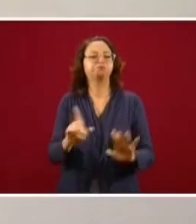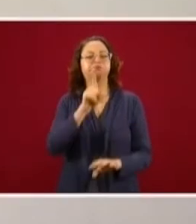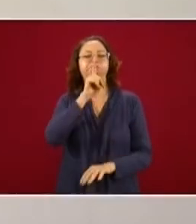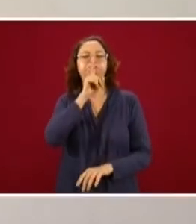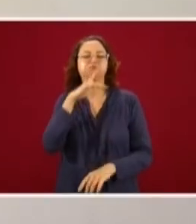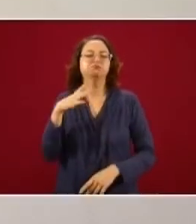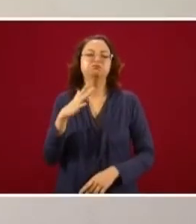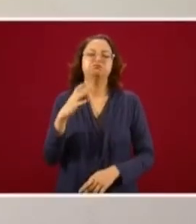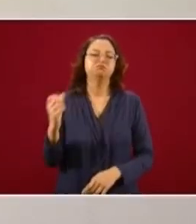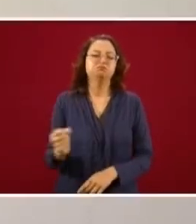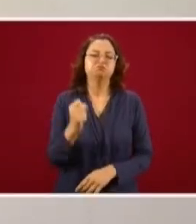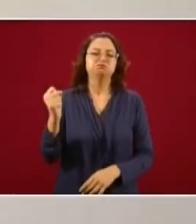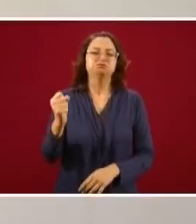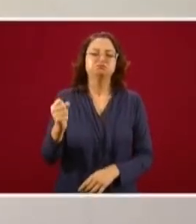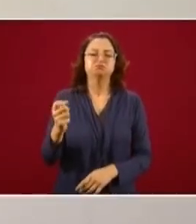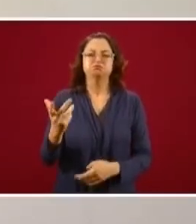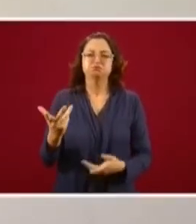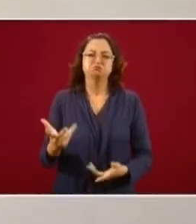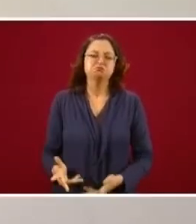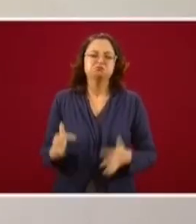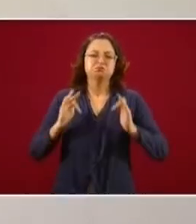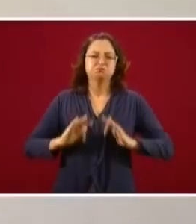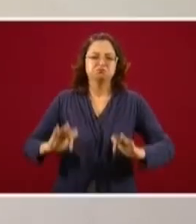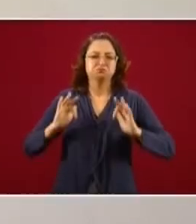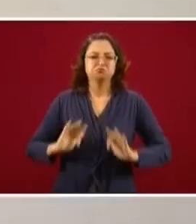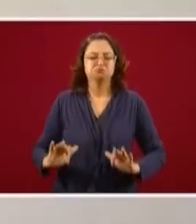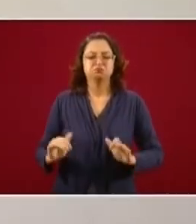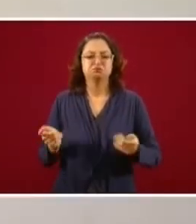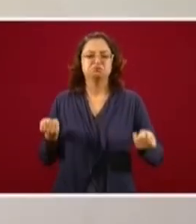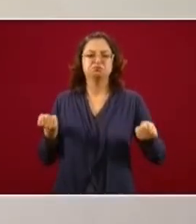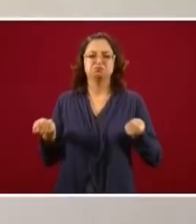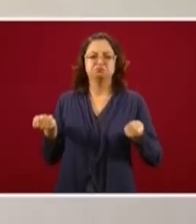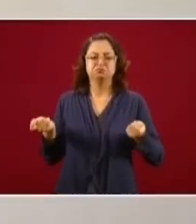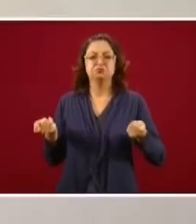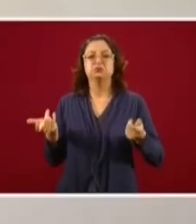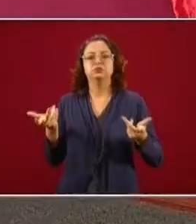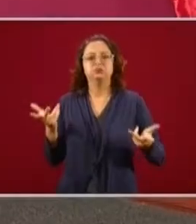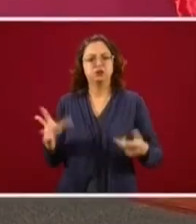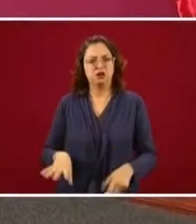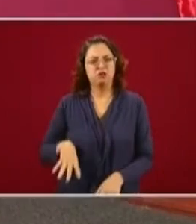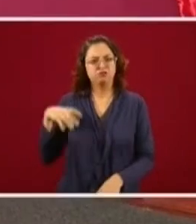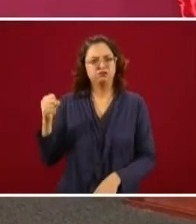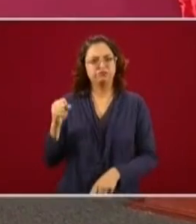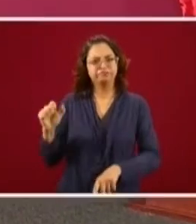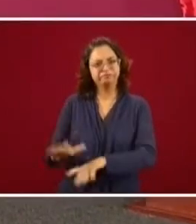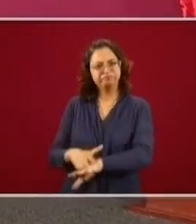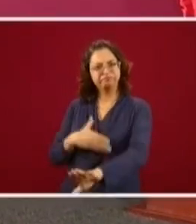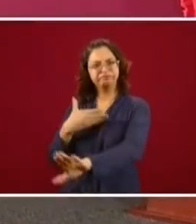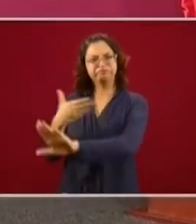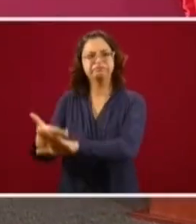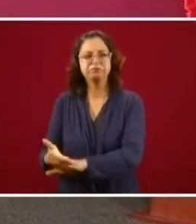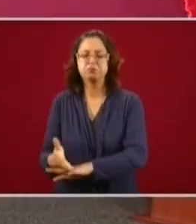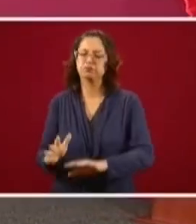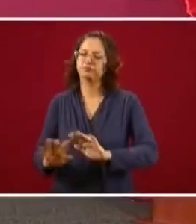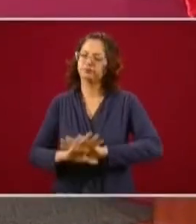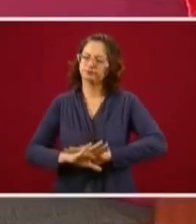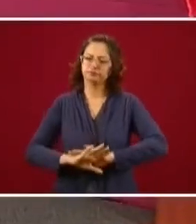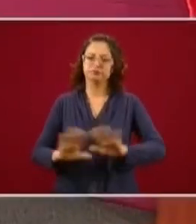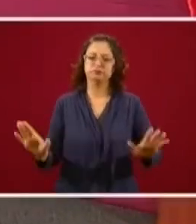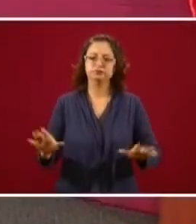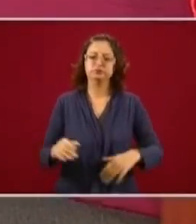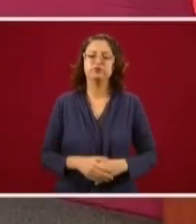hay la instrucción de que no se utilice la fuerza. Puntualizó que México quiere paz y resolver las discrepancias con